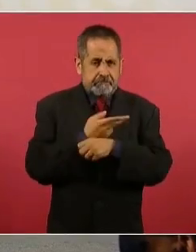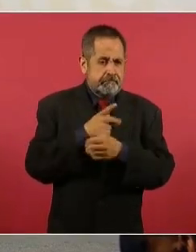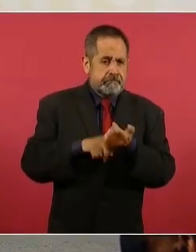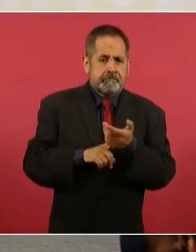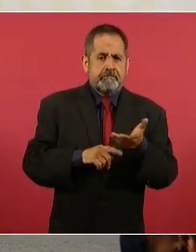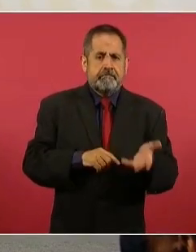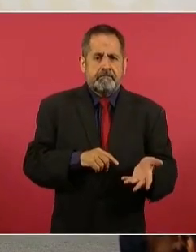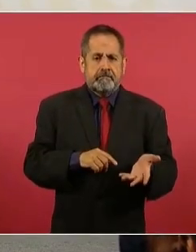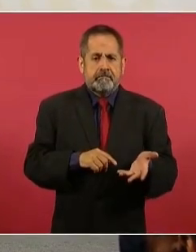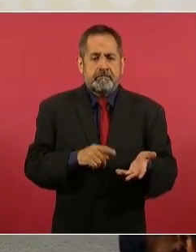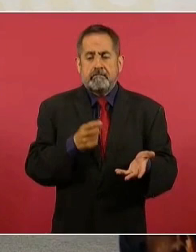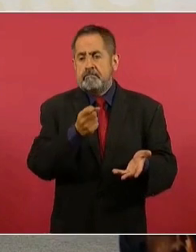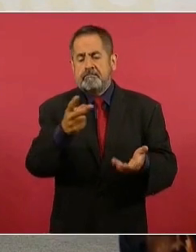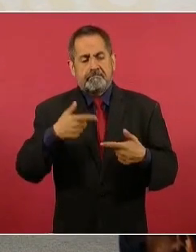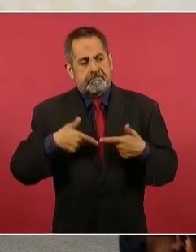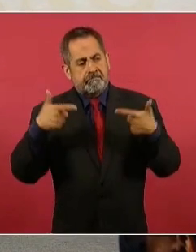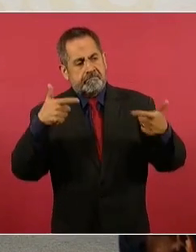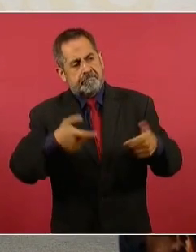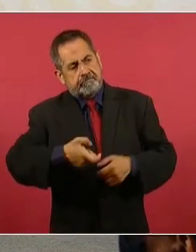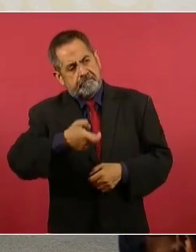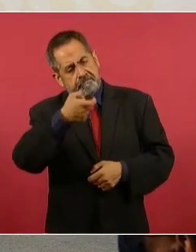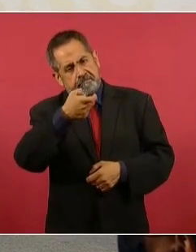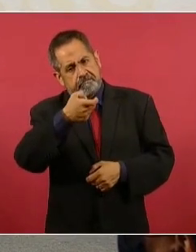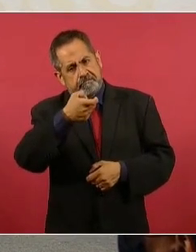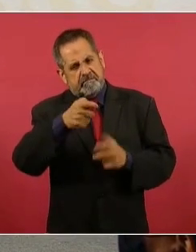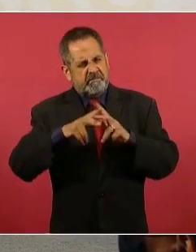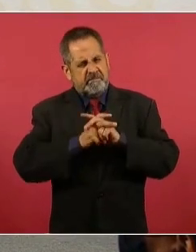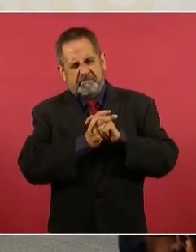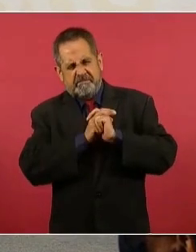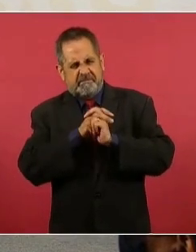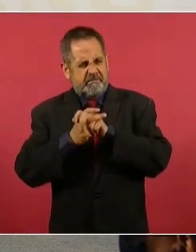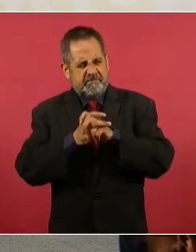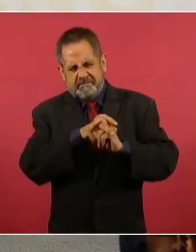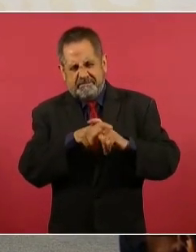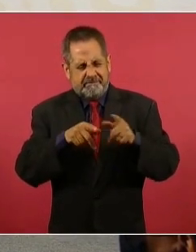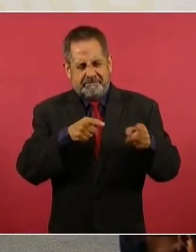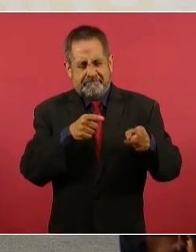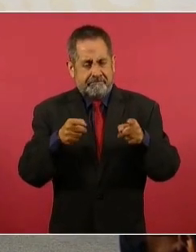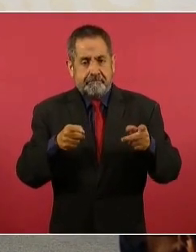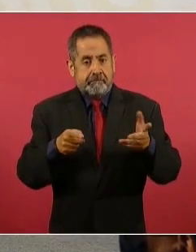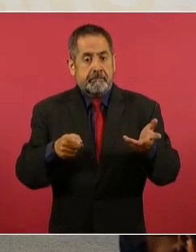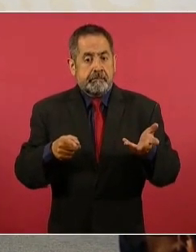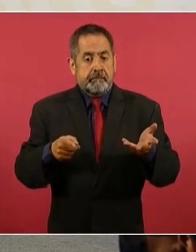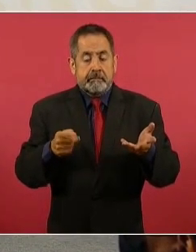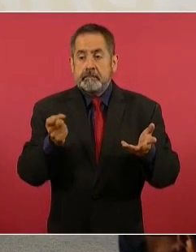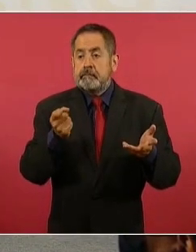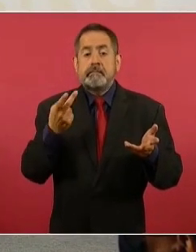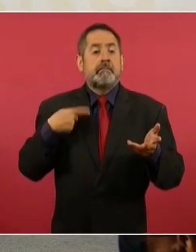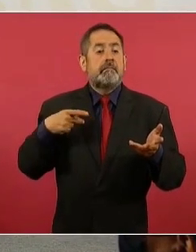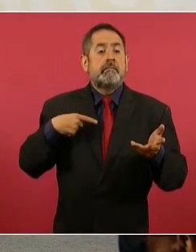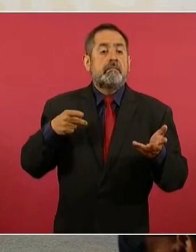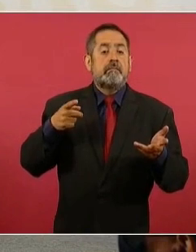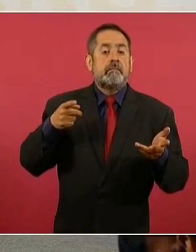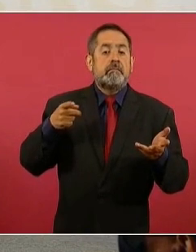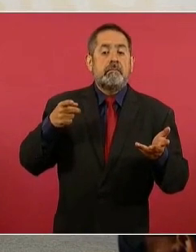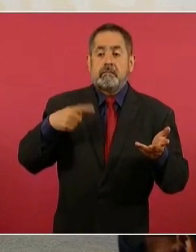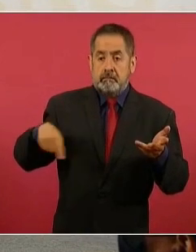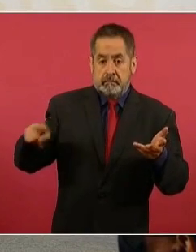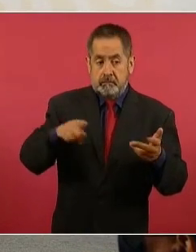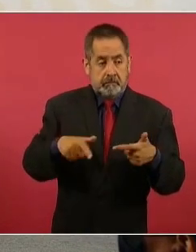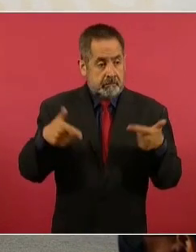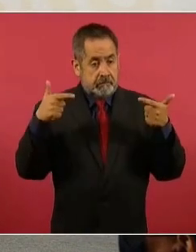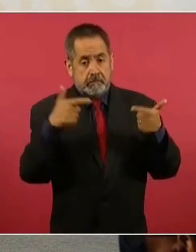pasado, llegaron, los encañonaron, hubo un forcejeo, las personas